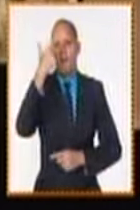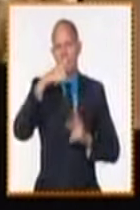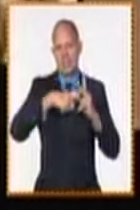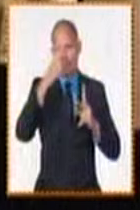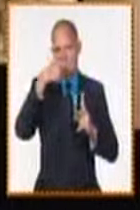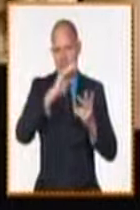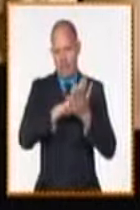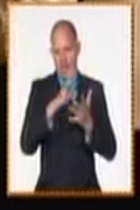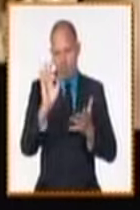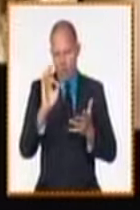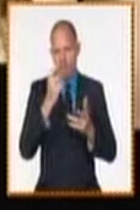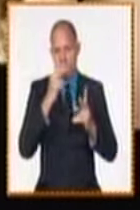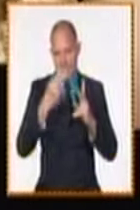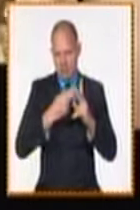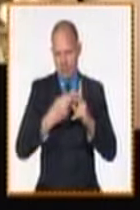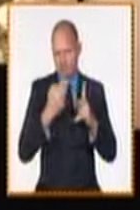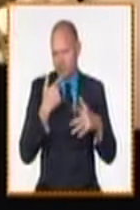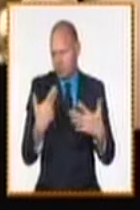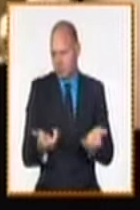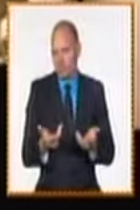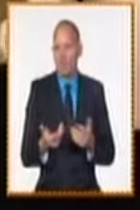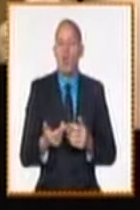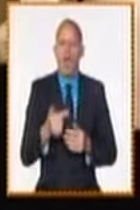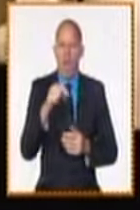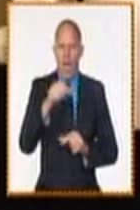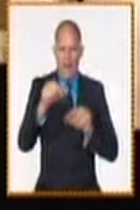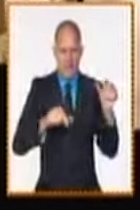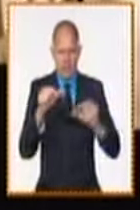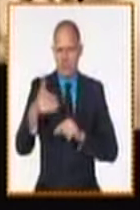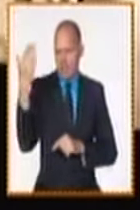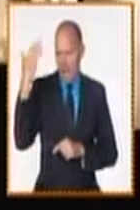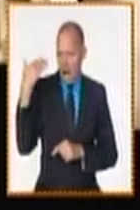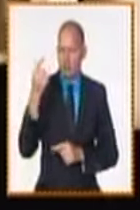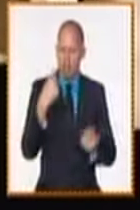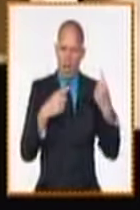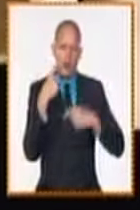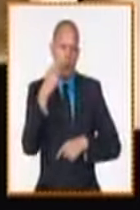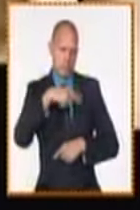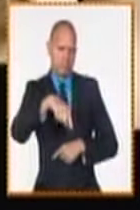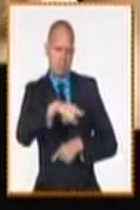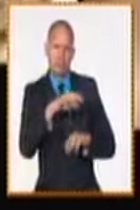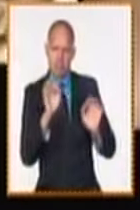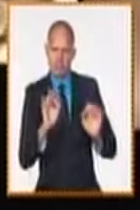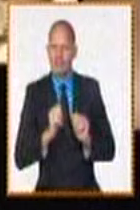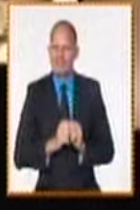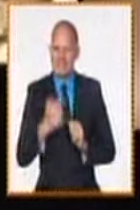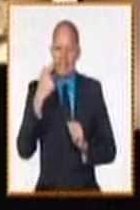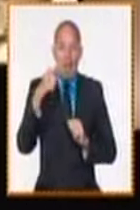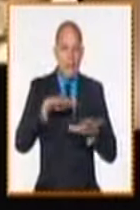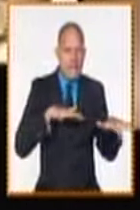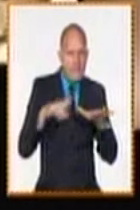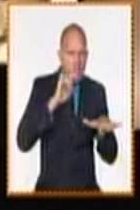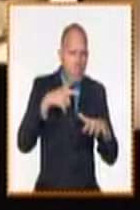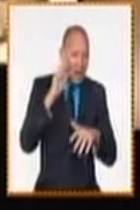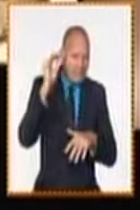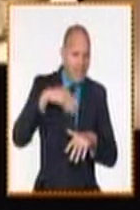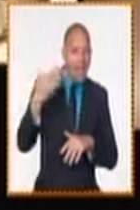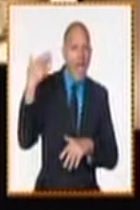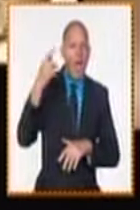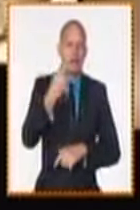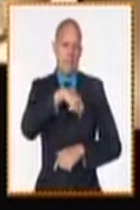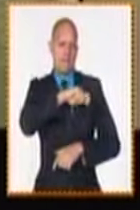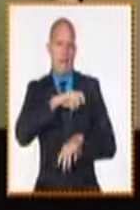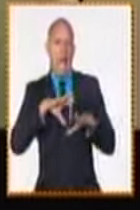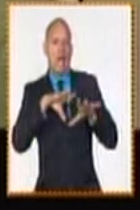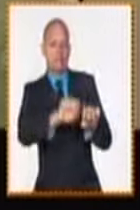años de afrenta. El ala radical de la burguesía criolla cubana se alistaba desde este lugar para iniciar la lucha independentista en la mayor de